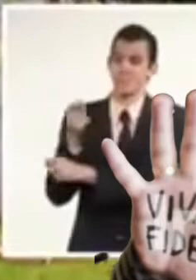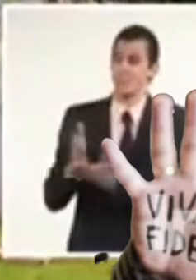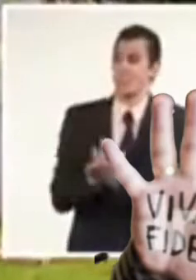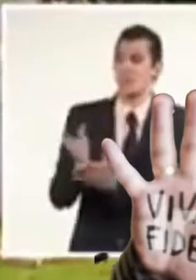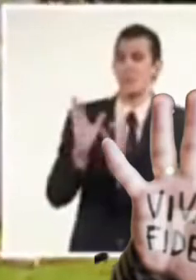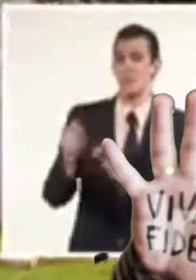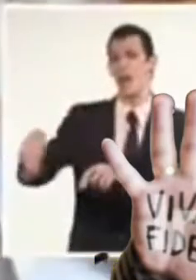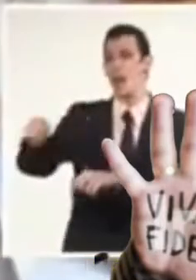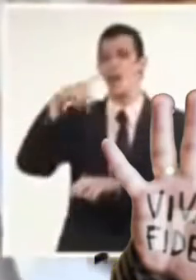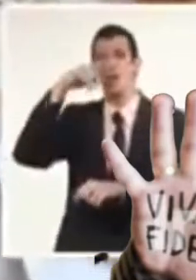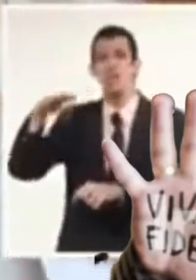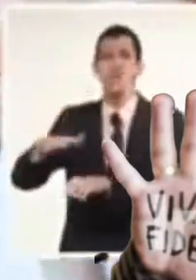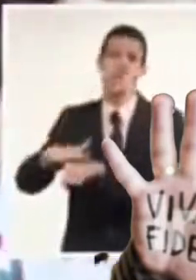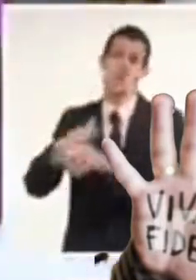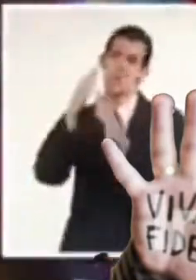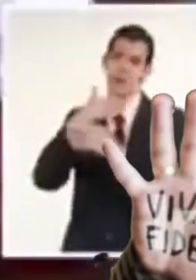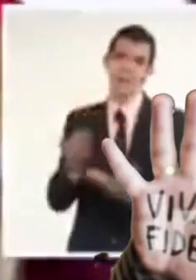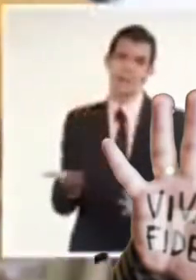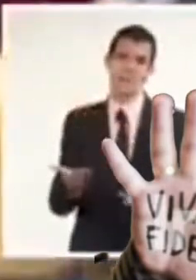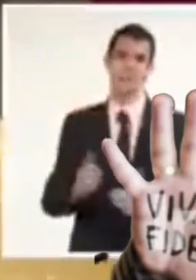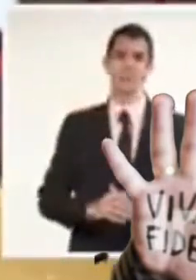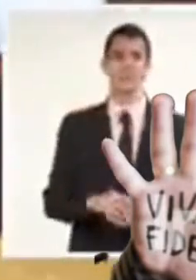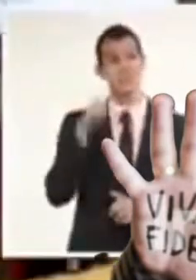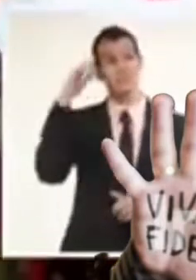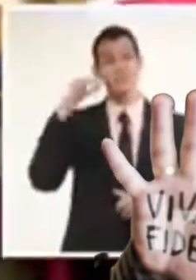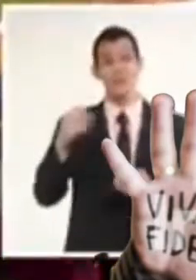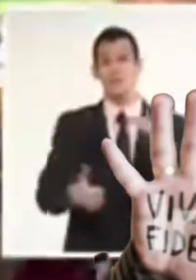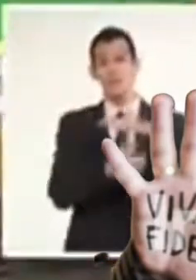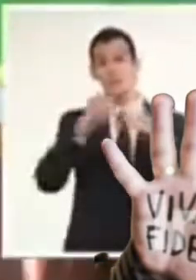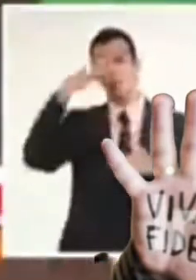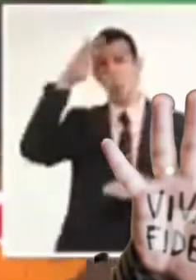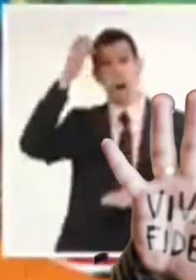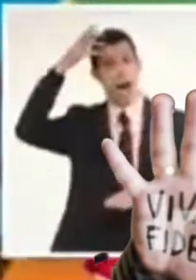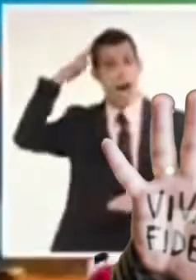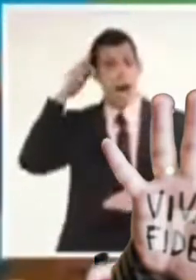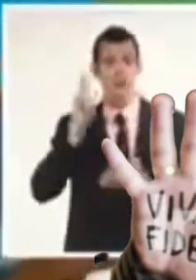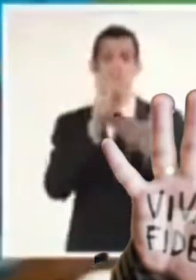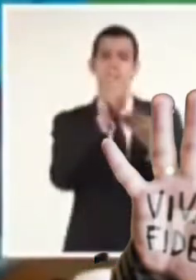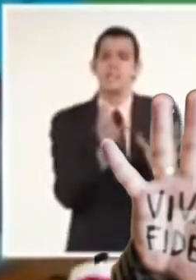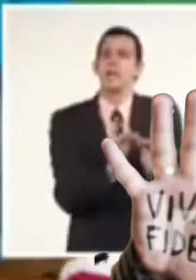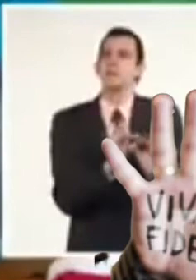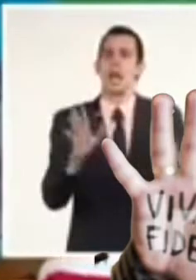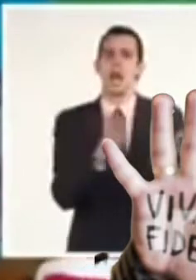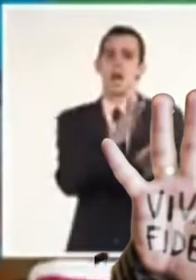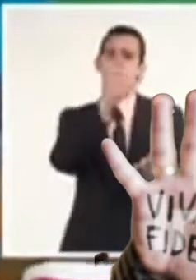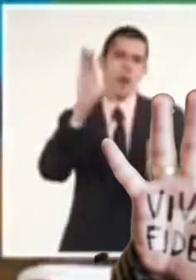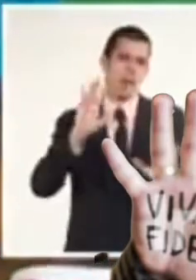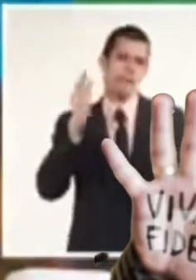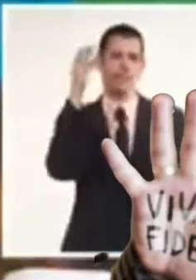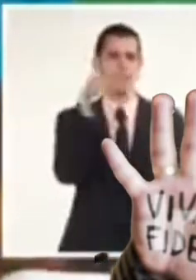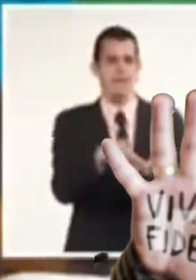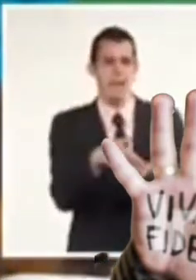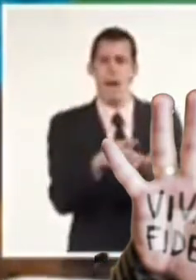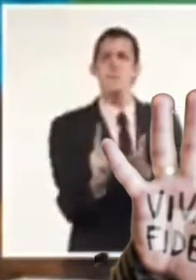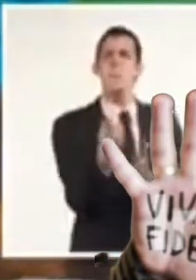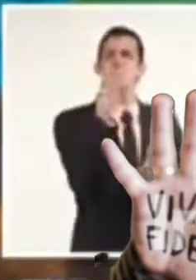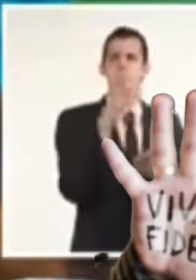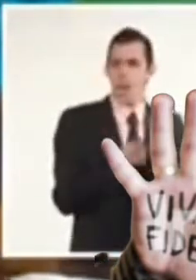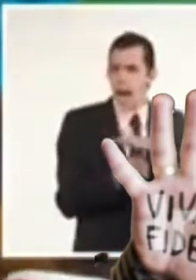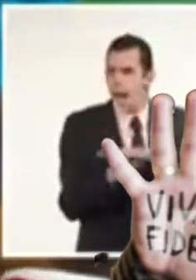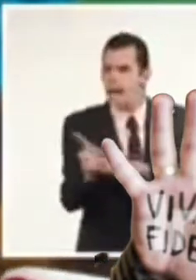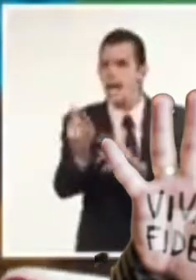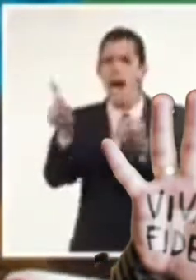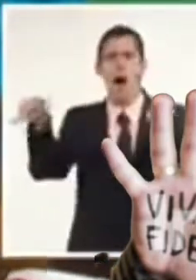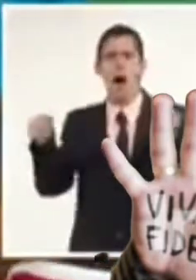presidente estuvo aquí, que hizo mi visita casualmente a la escuela. Y no sé si es suerte, no sé si es casualidad. A la